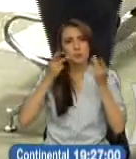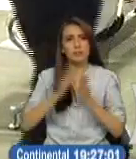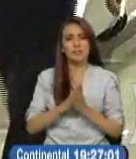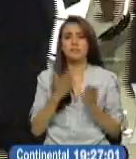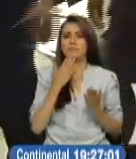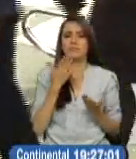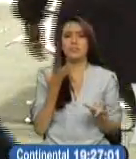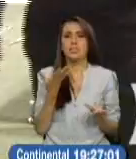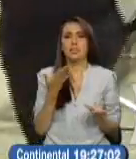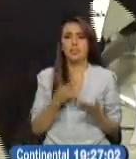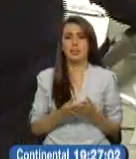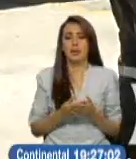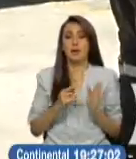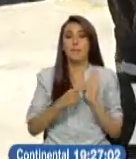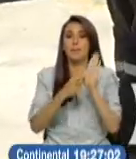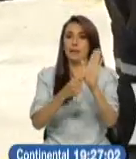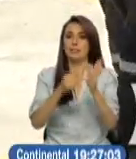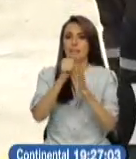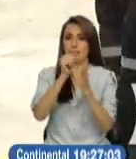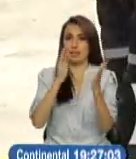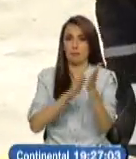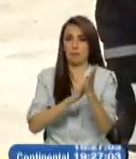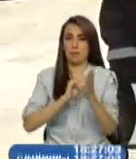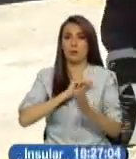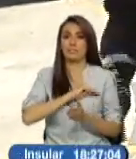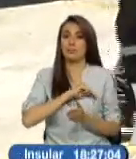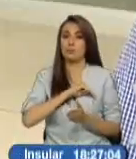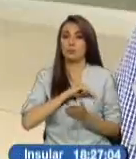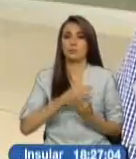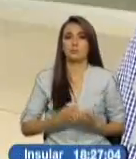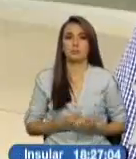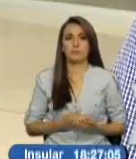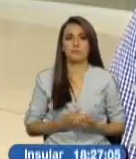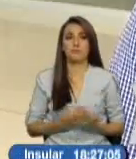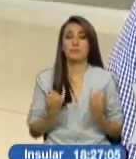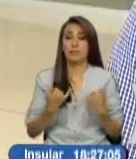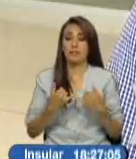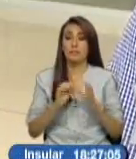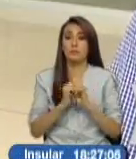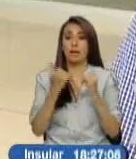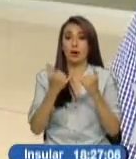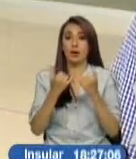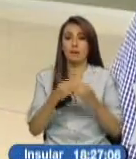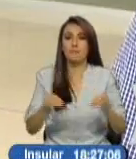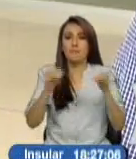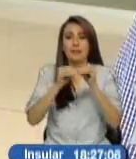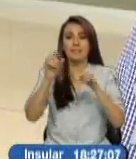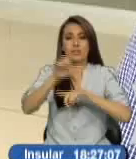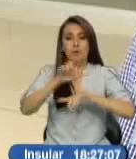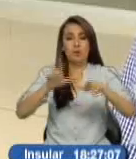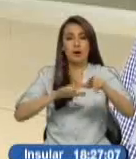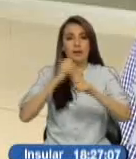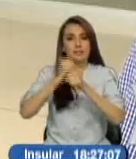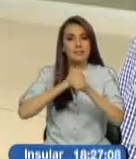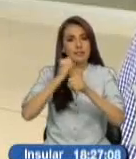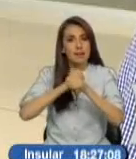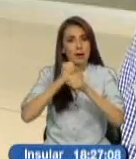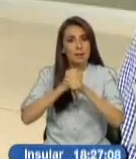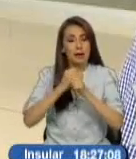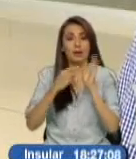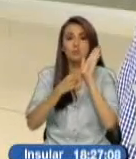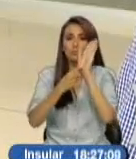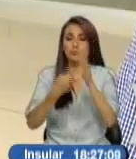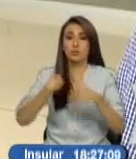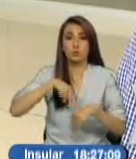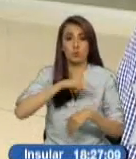tuvieron que asociarse y presentar sus propuestas al municipio de Quito. Estamos generando fuentes de trabajo, la gente nuestra prácticamente es gente